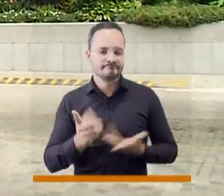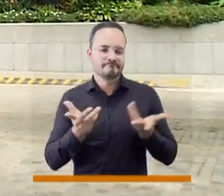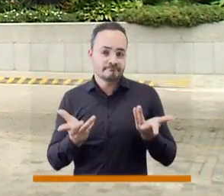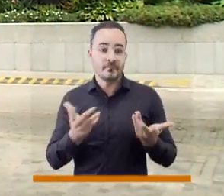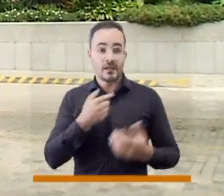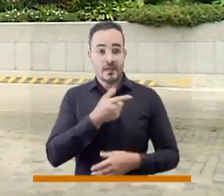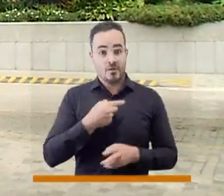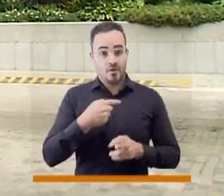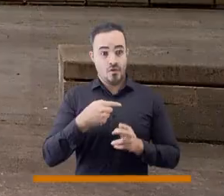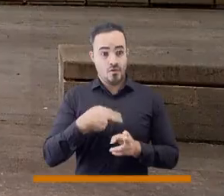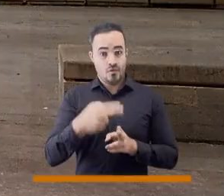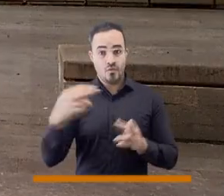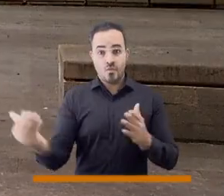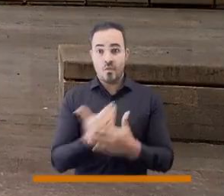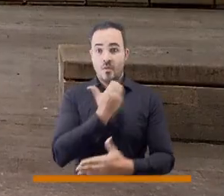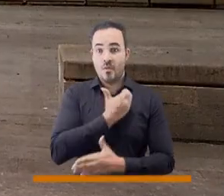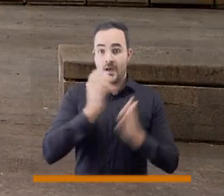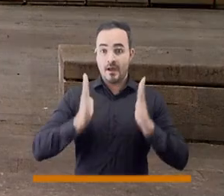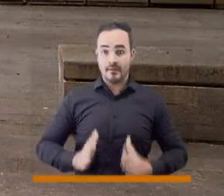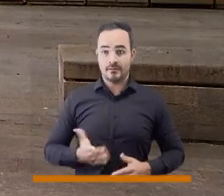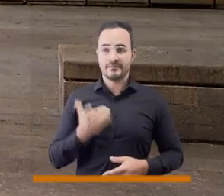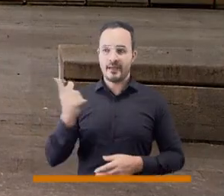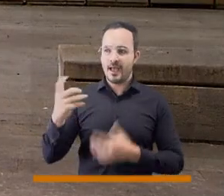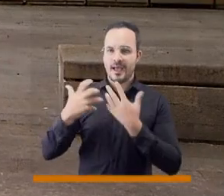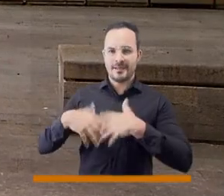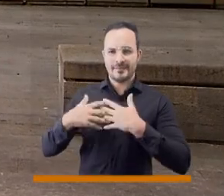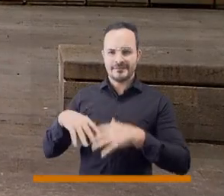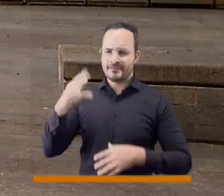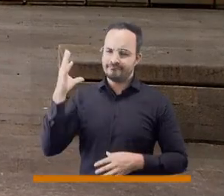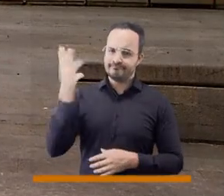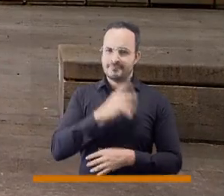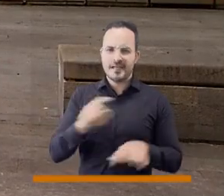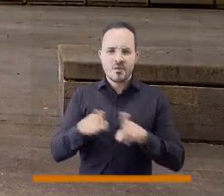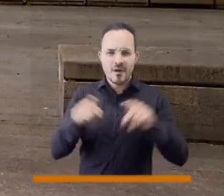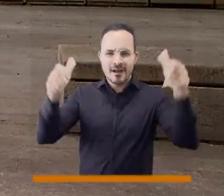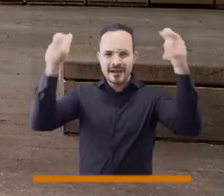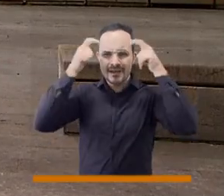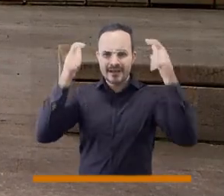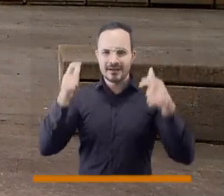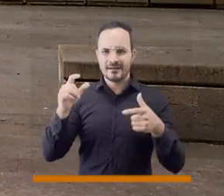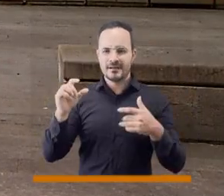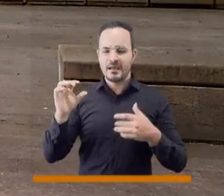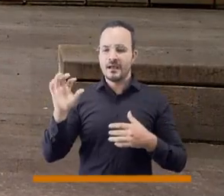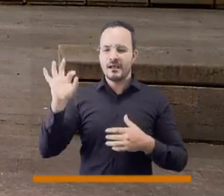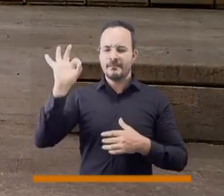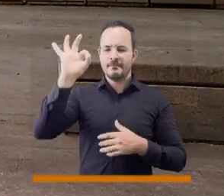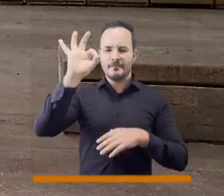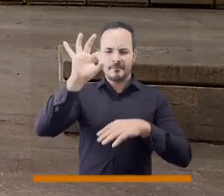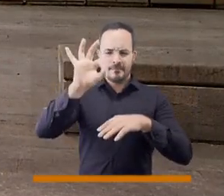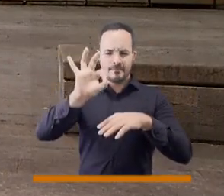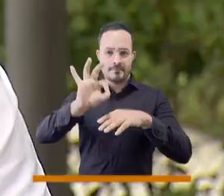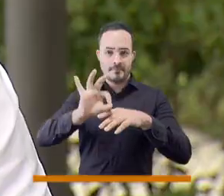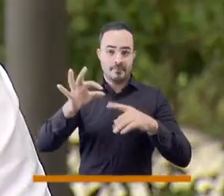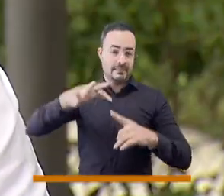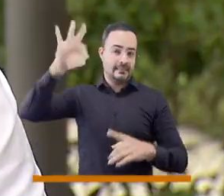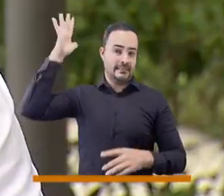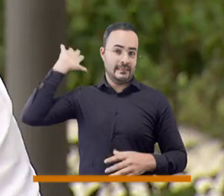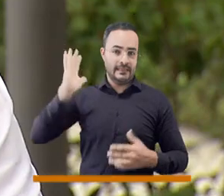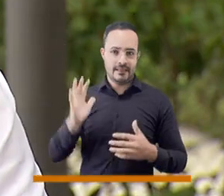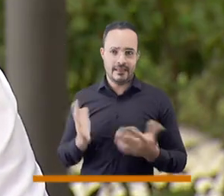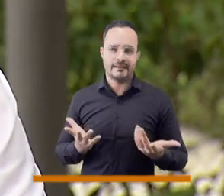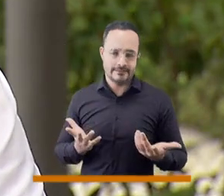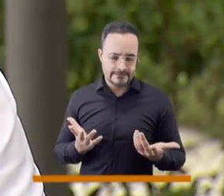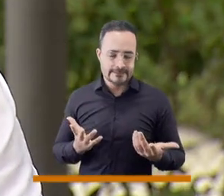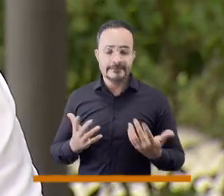acá, porque lo primero que tiene que lograr el próximo alcalde es recuperar esta hermosa empresa que, como lo decía Juan, es la joya de la